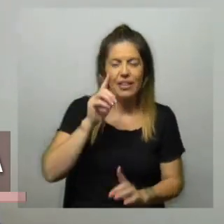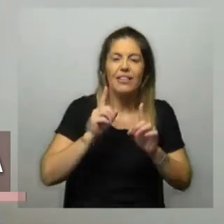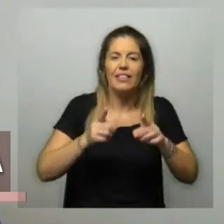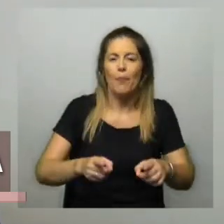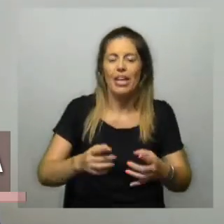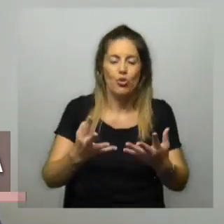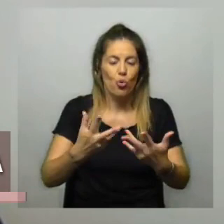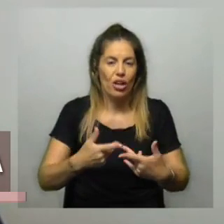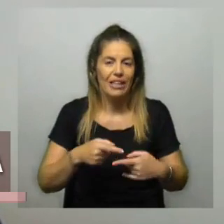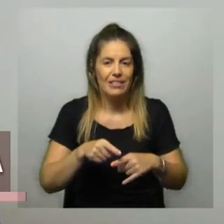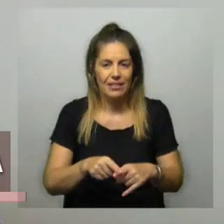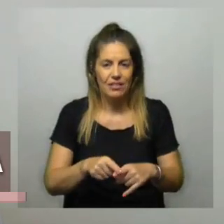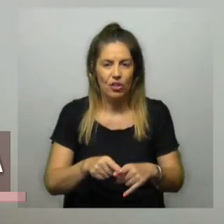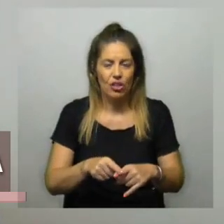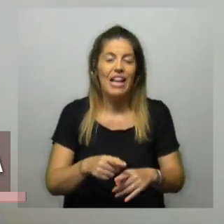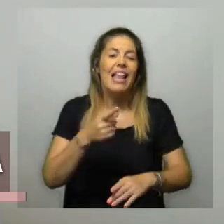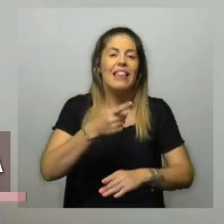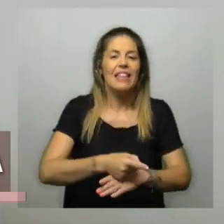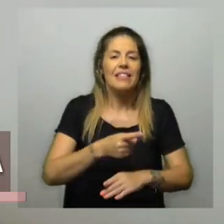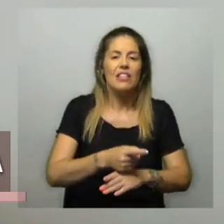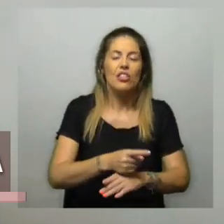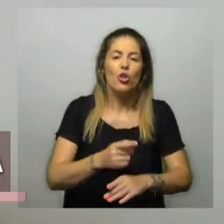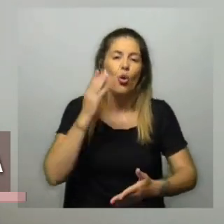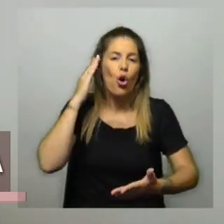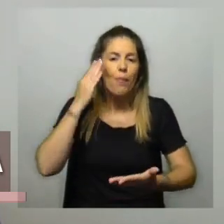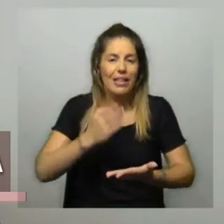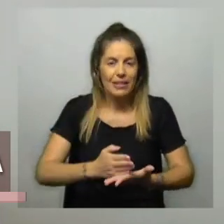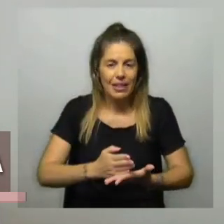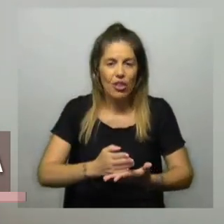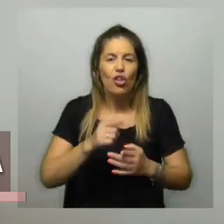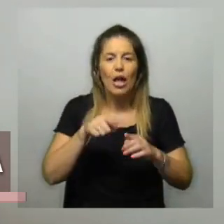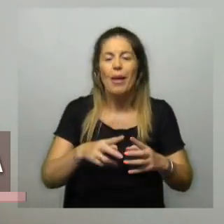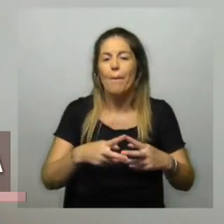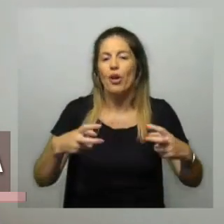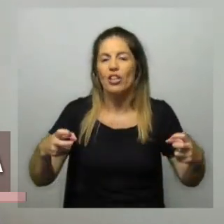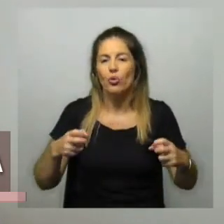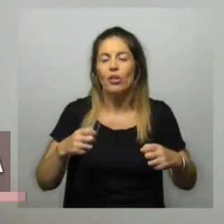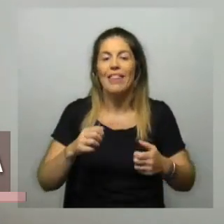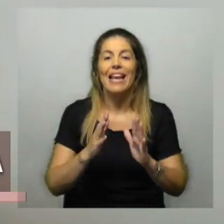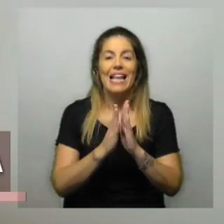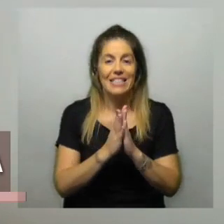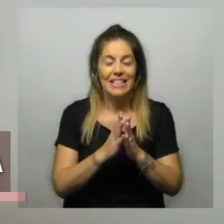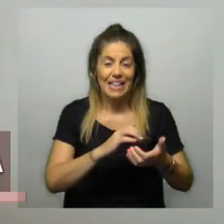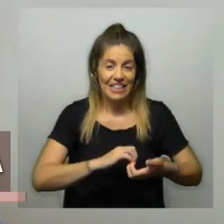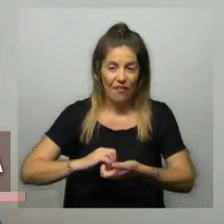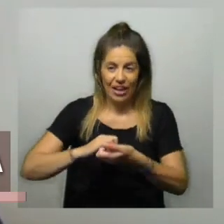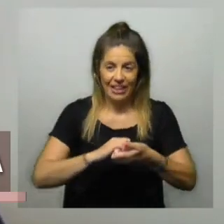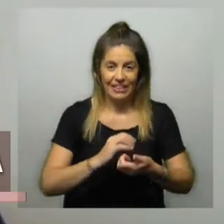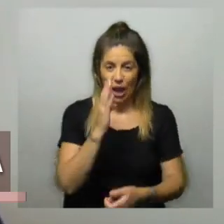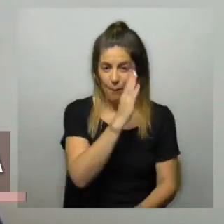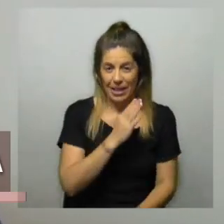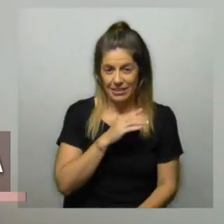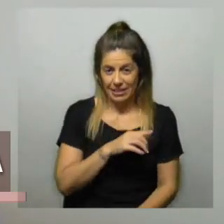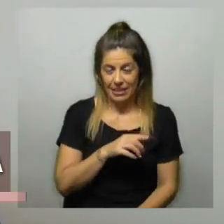su organización y la decisión de un golpe de Estado pasan por las estructuras de las iglesias evangélicas en Brasil.